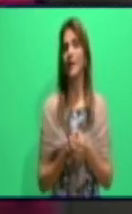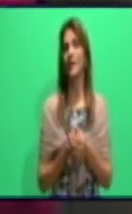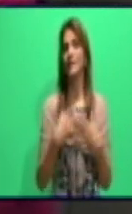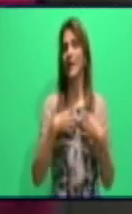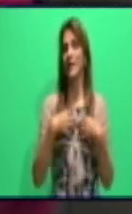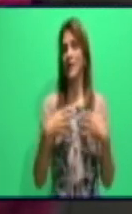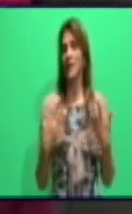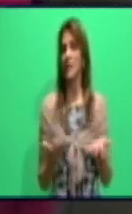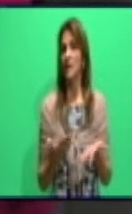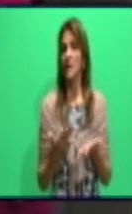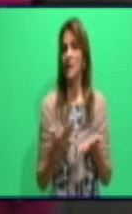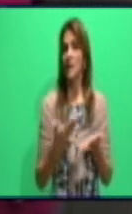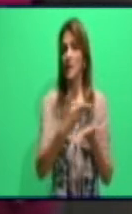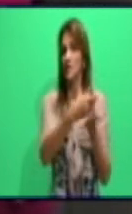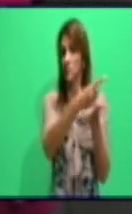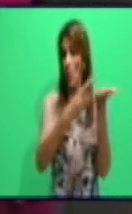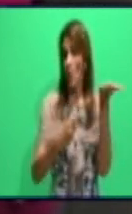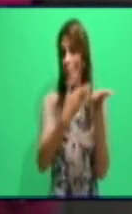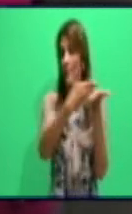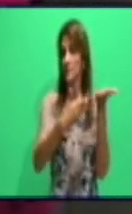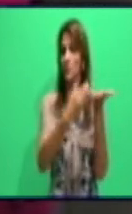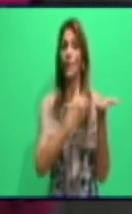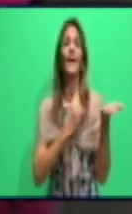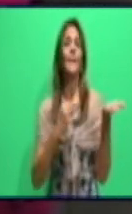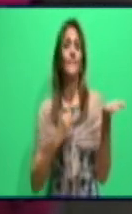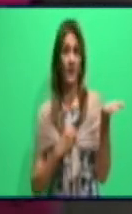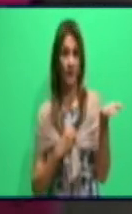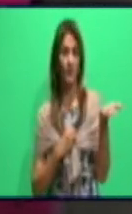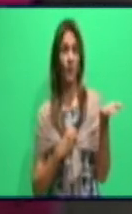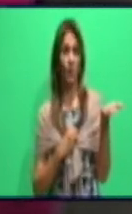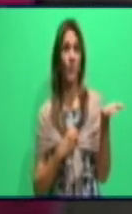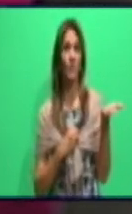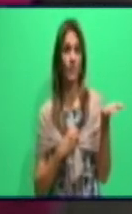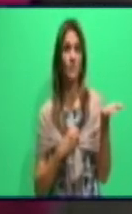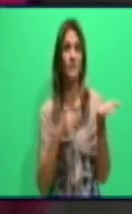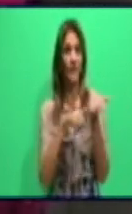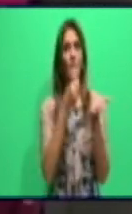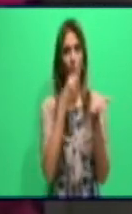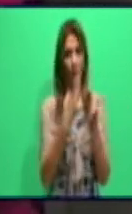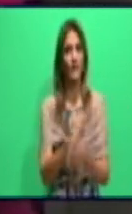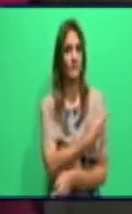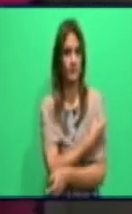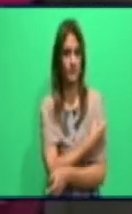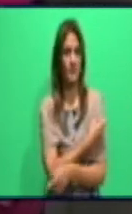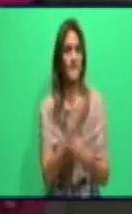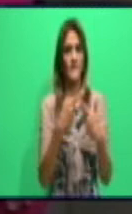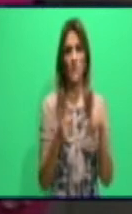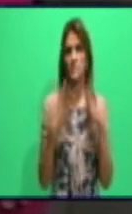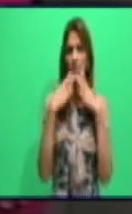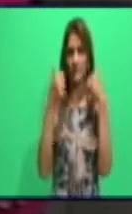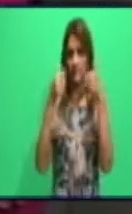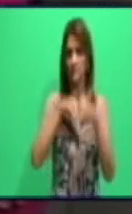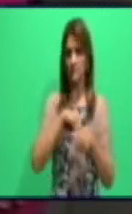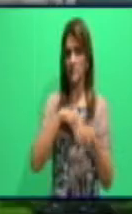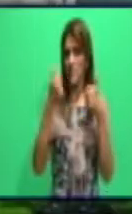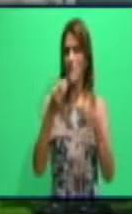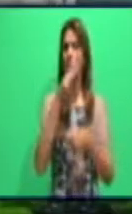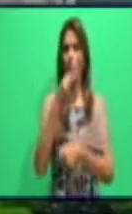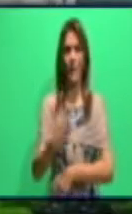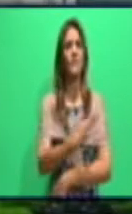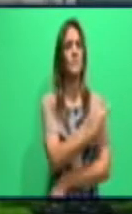del cardiólogo o el clínico que le está dando seguimiento. Pero si está compensado, no es un criterio invalidante para la vacuna.